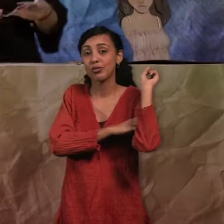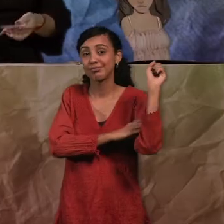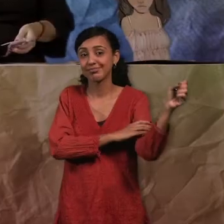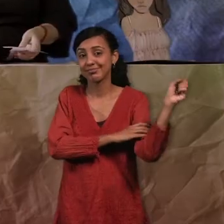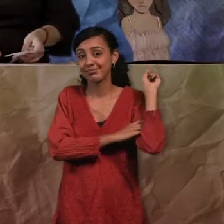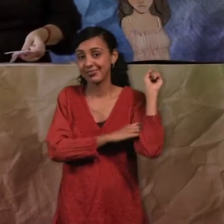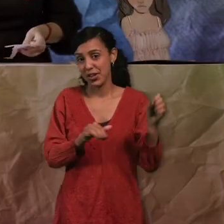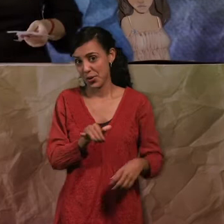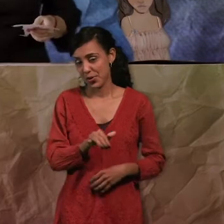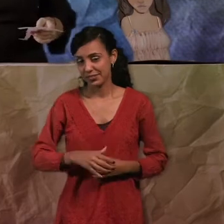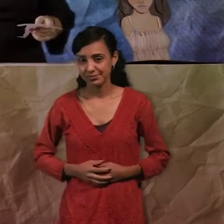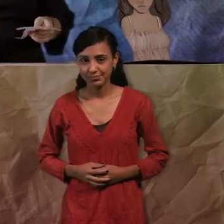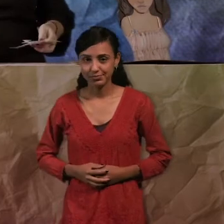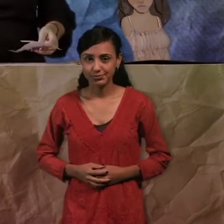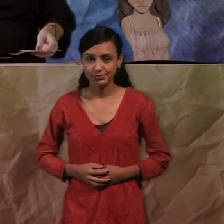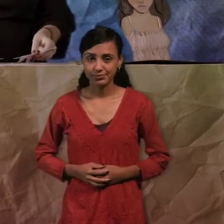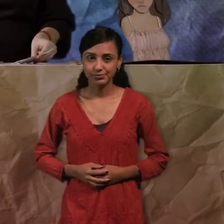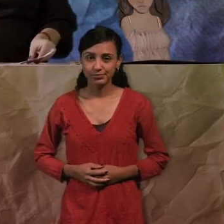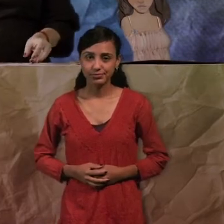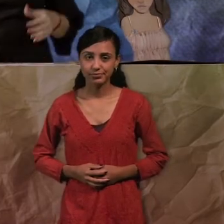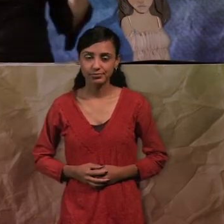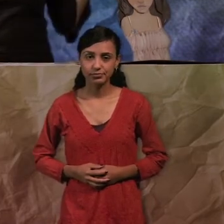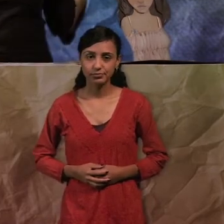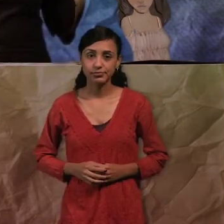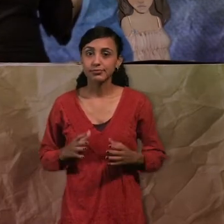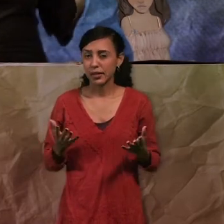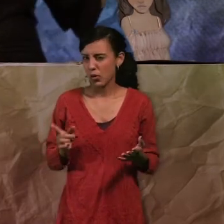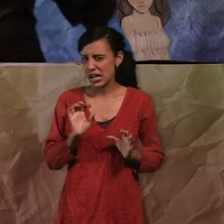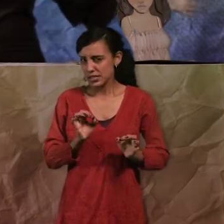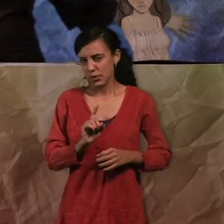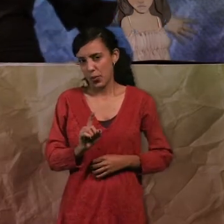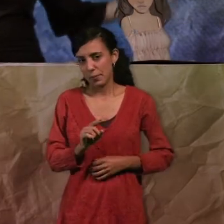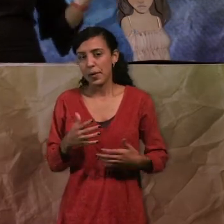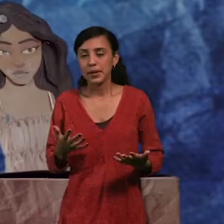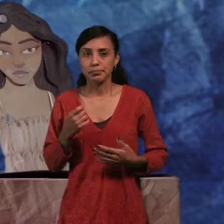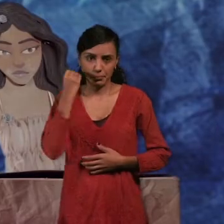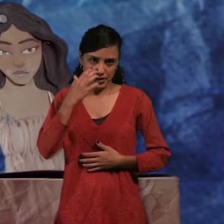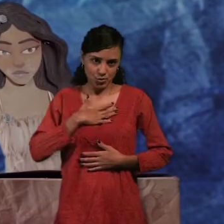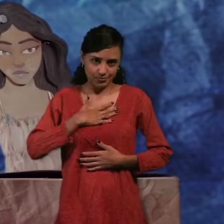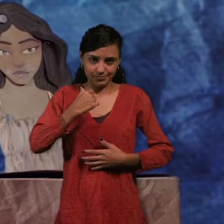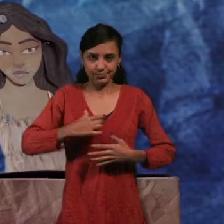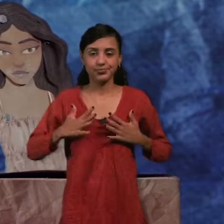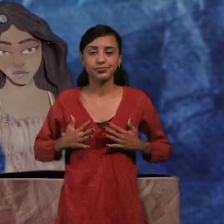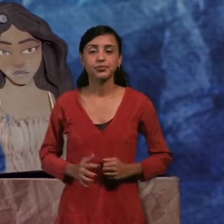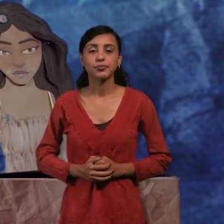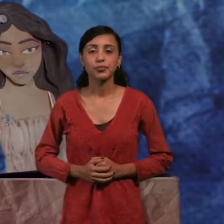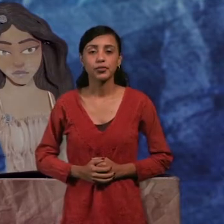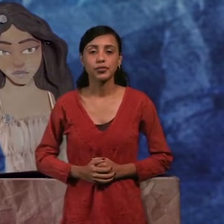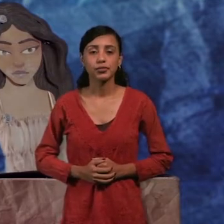antebrazo. Pero no es tan así. ¿Qué pasa? Imagínense que el diseño soy yo. Si ustedes cortan